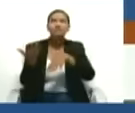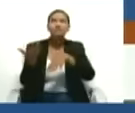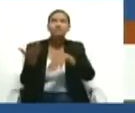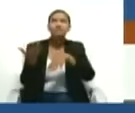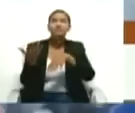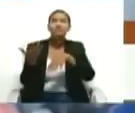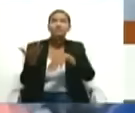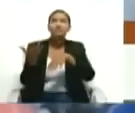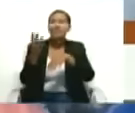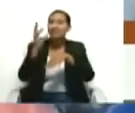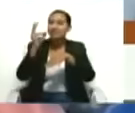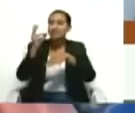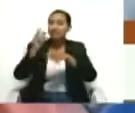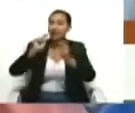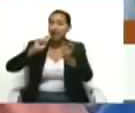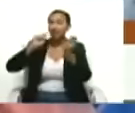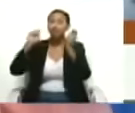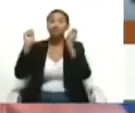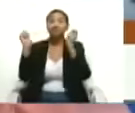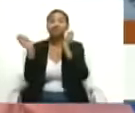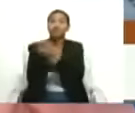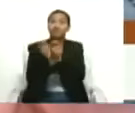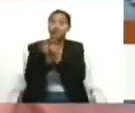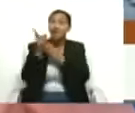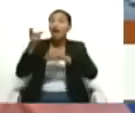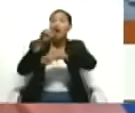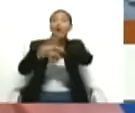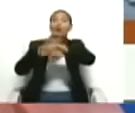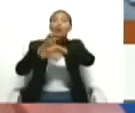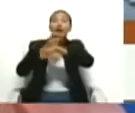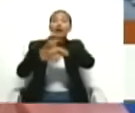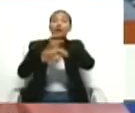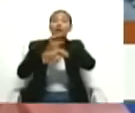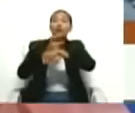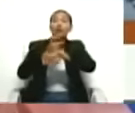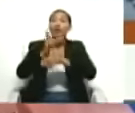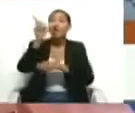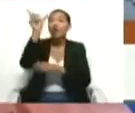tercera transformación, es el gobierno de Guyana.